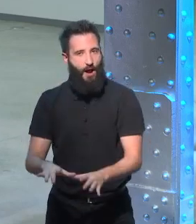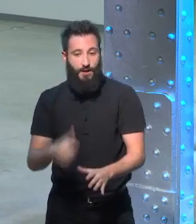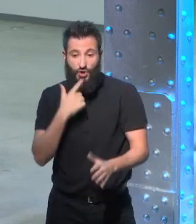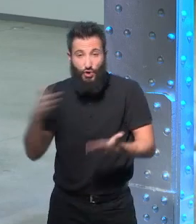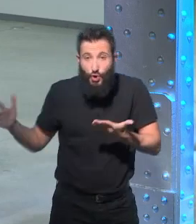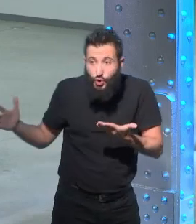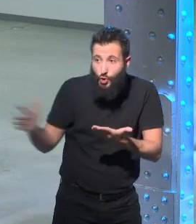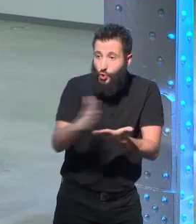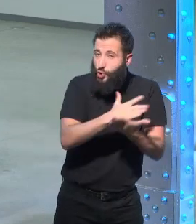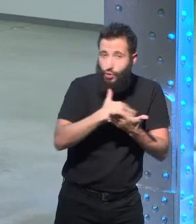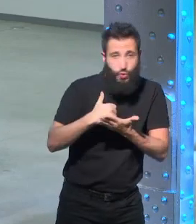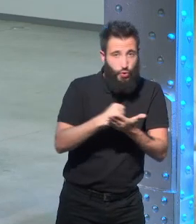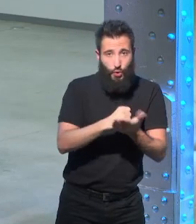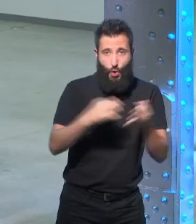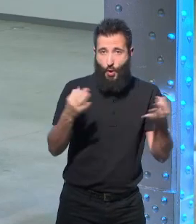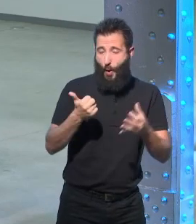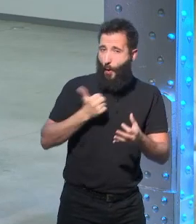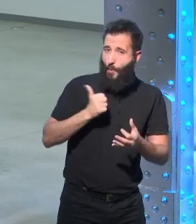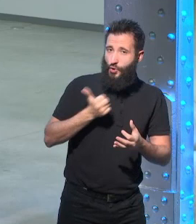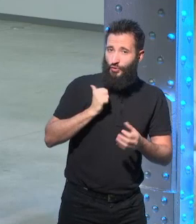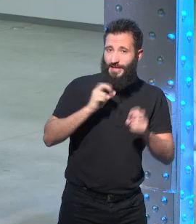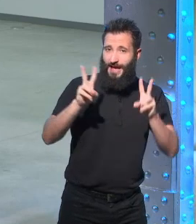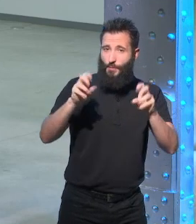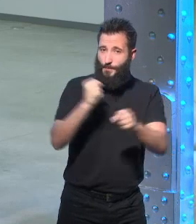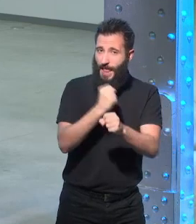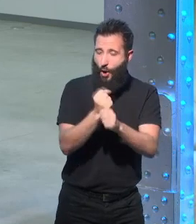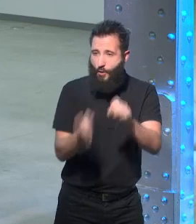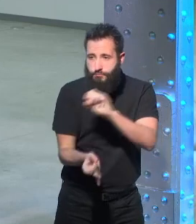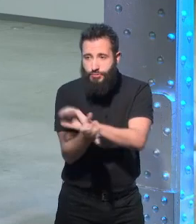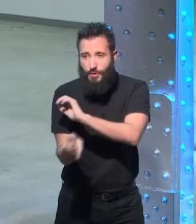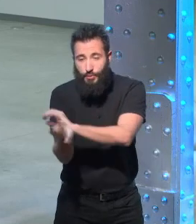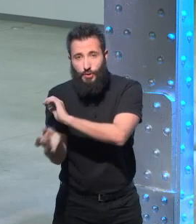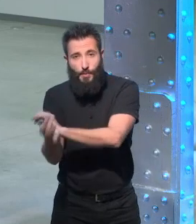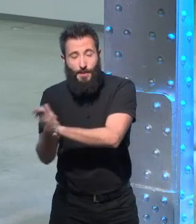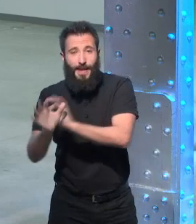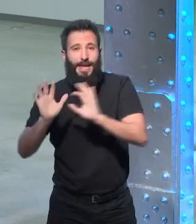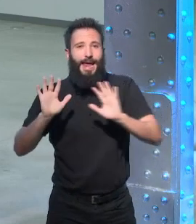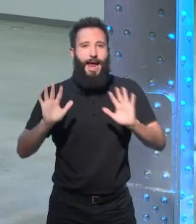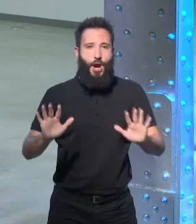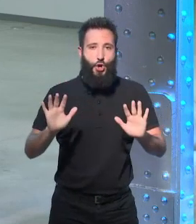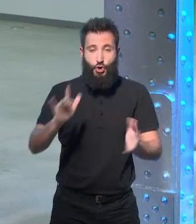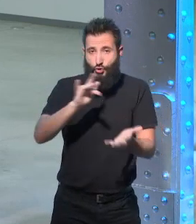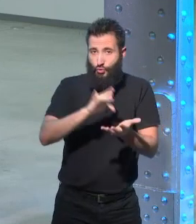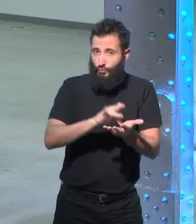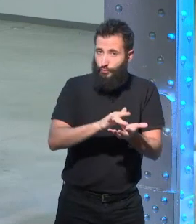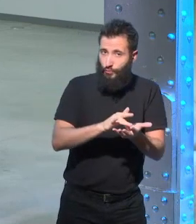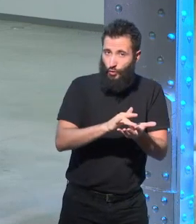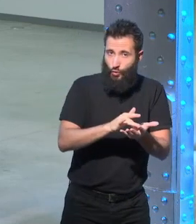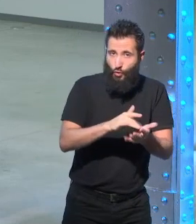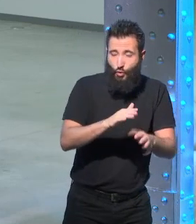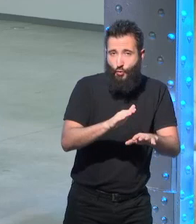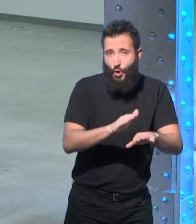Todo esto está generando una gran cantidad de oportunidades de empleo. Sin embargo, debido a